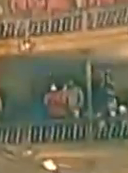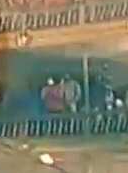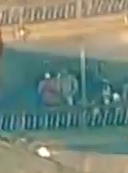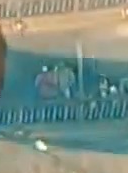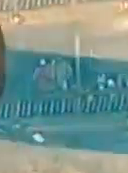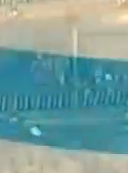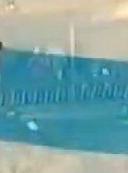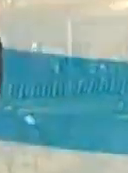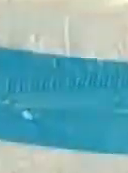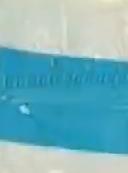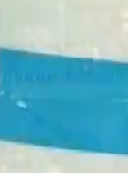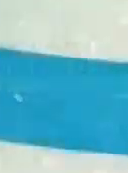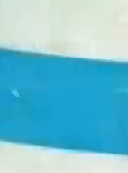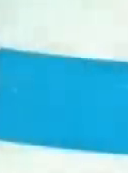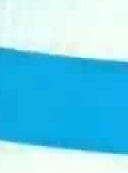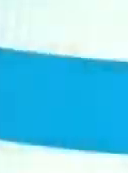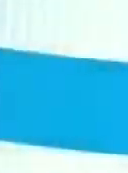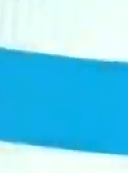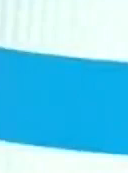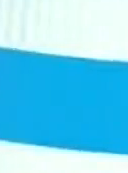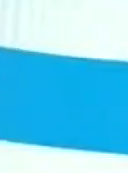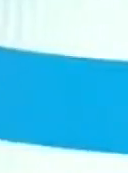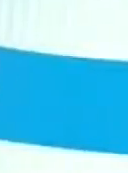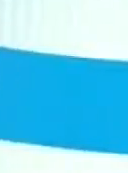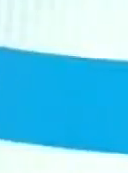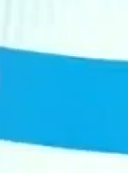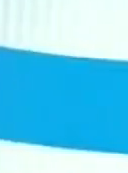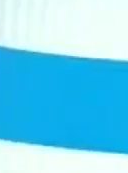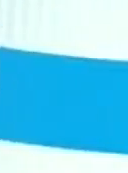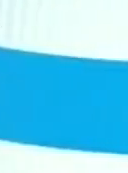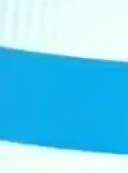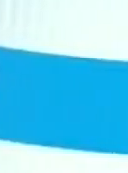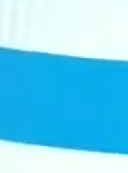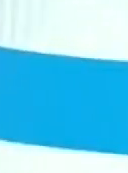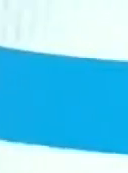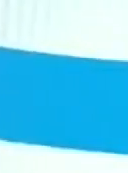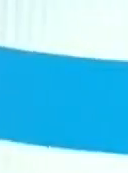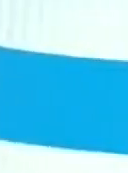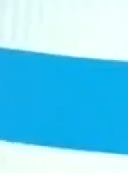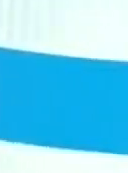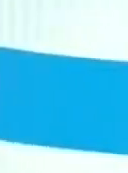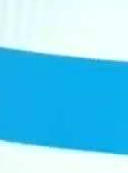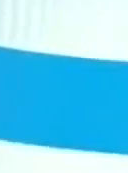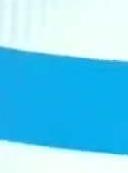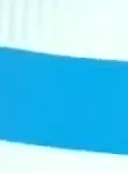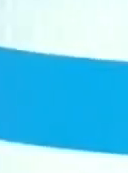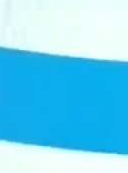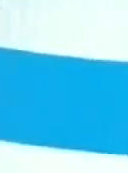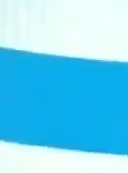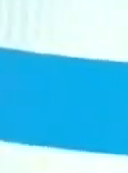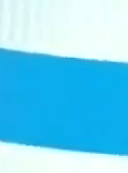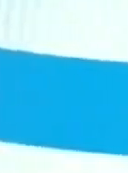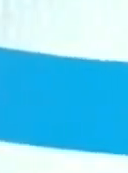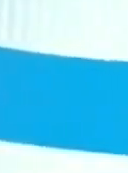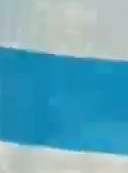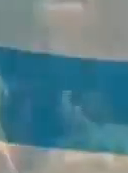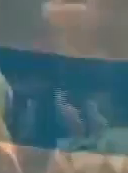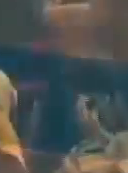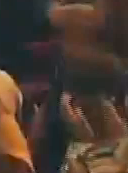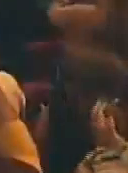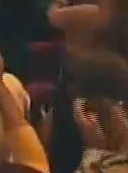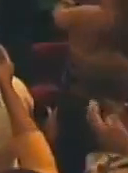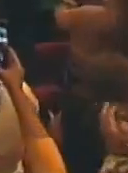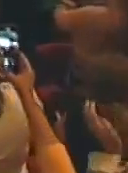temas destacados sobre los acontecimientos independentistas y la actualidad política de los